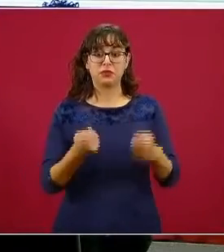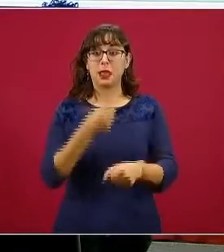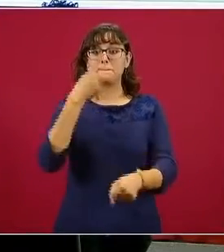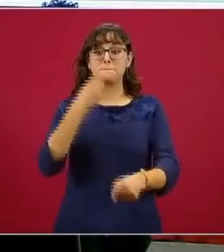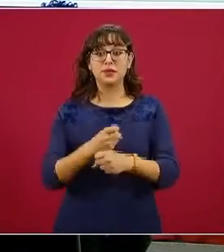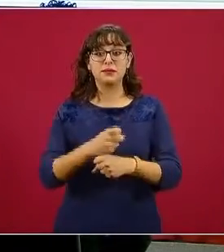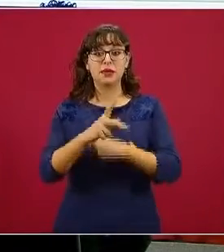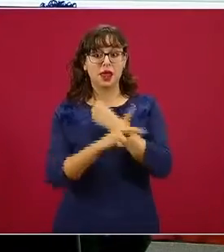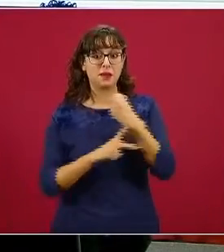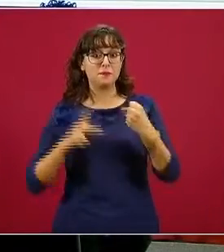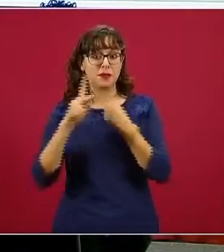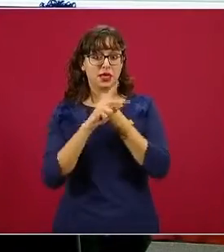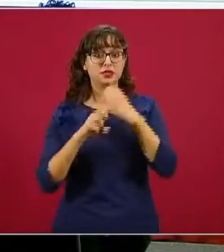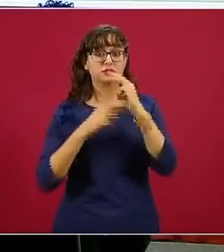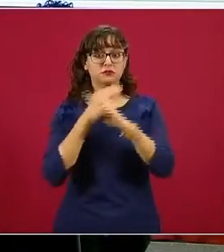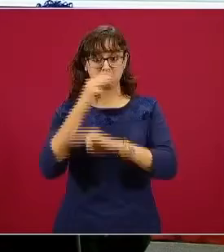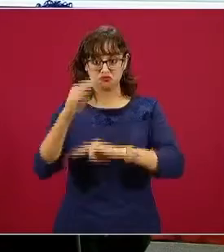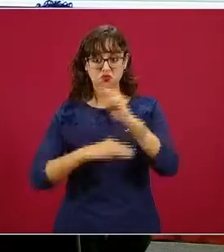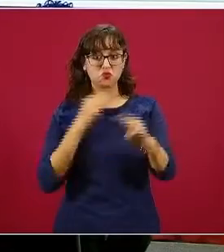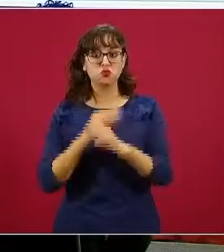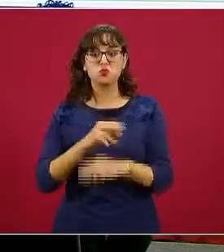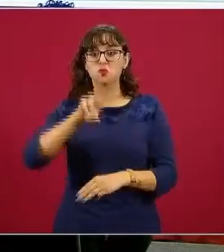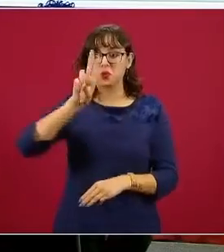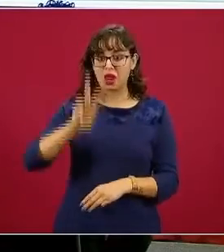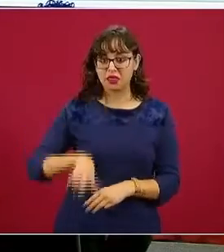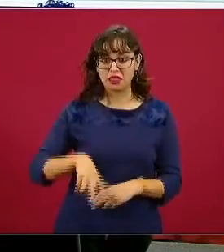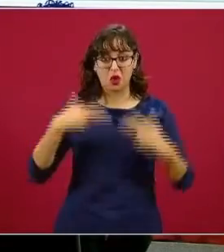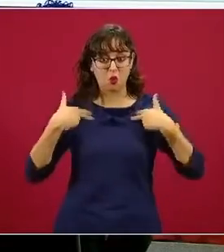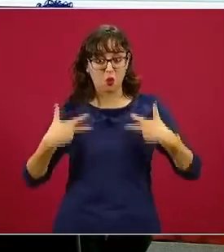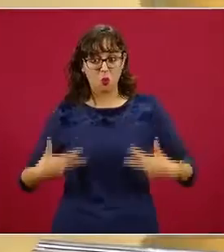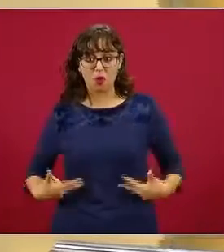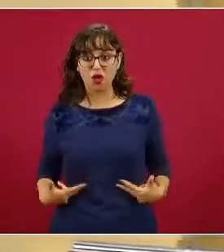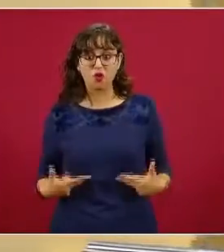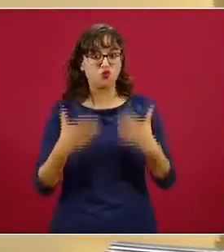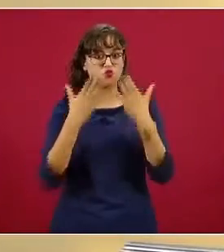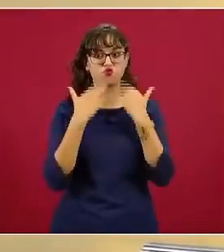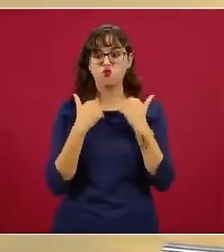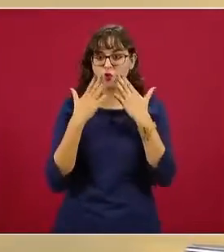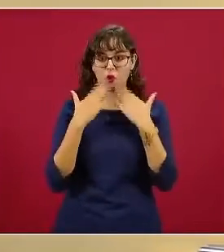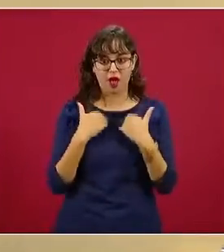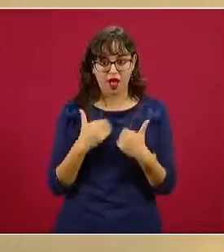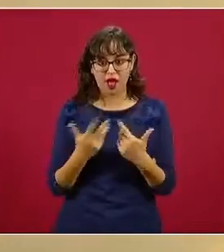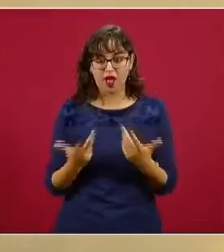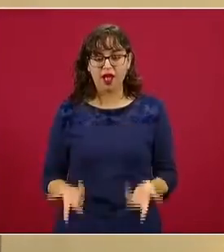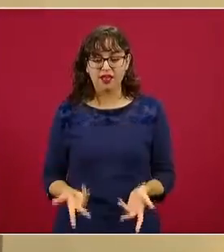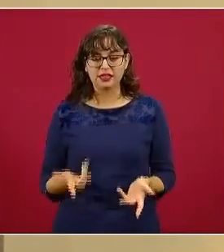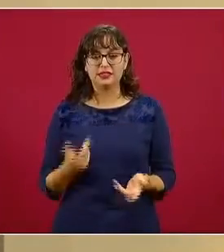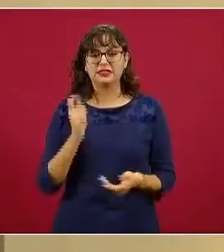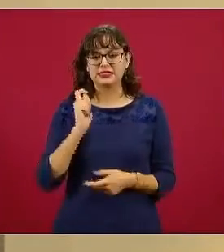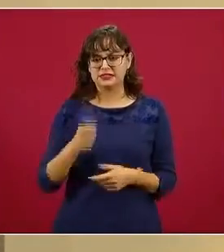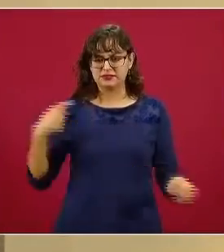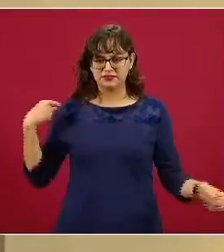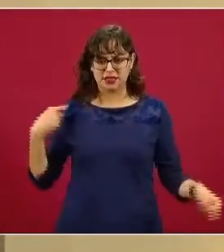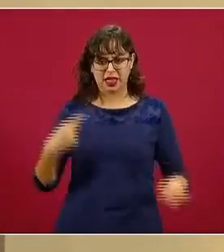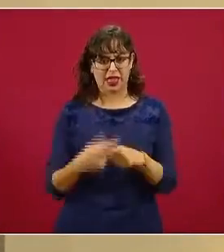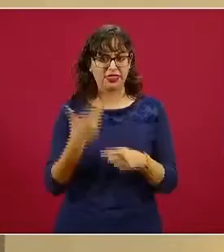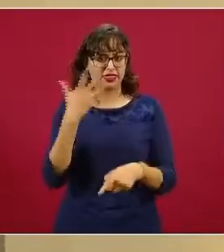del mundo en recibir esta validación. No quiere decir que seamos el único país donde ya llevamos más de 10 años